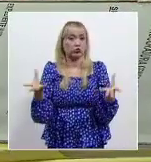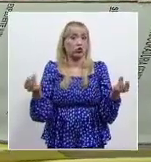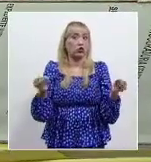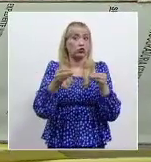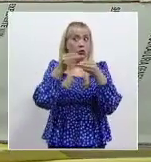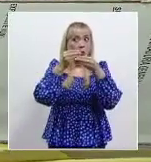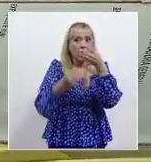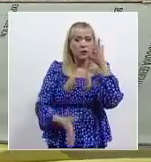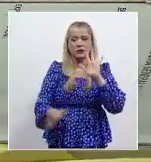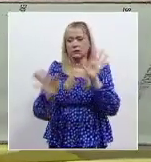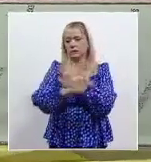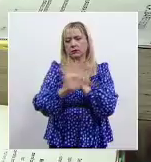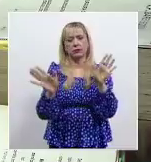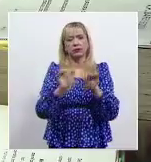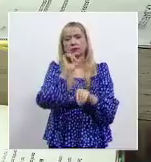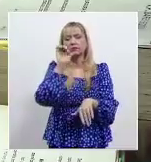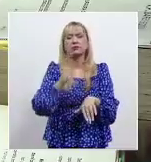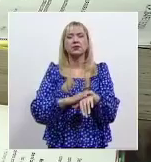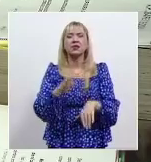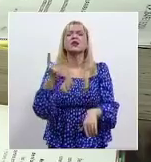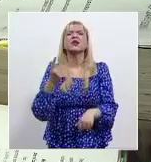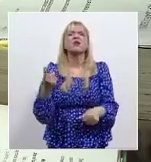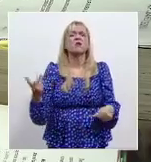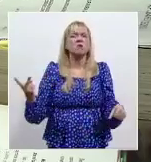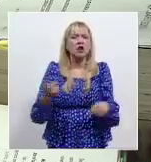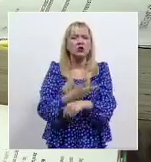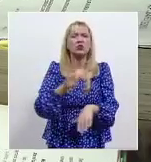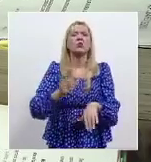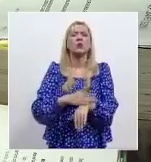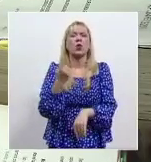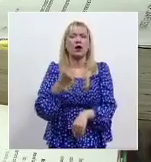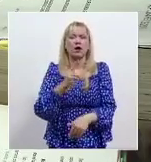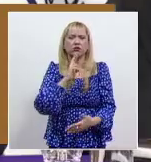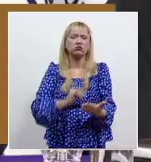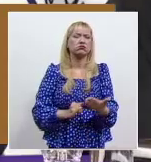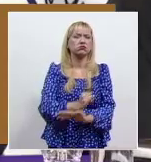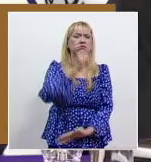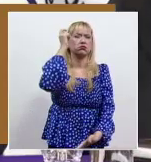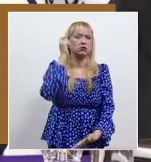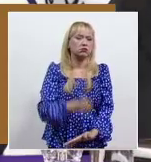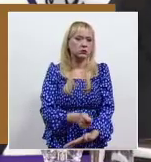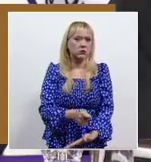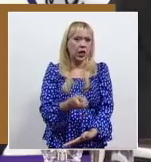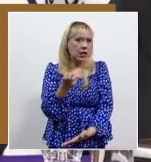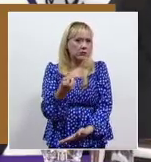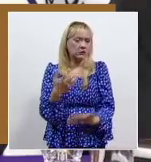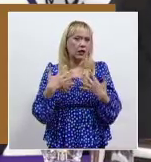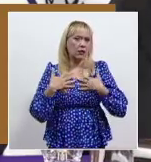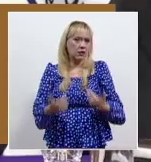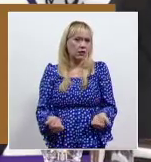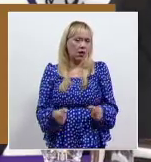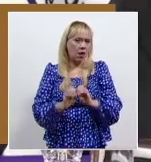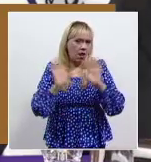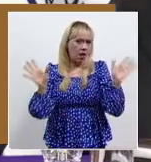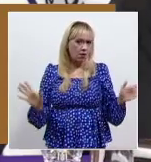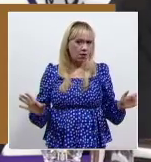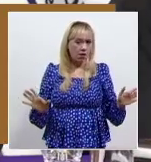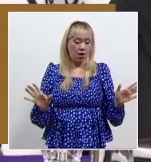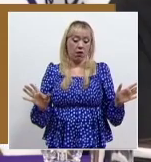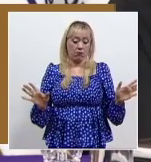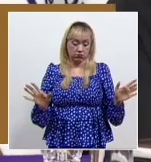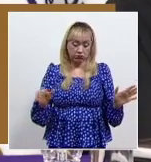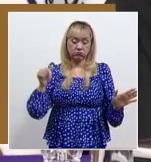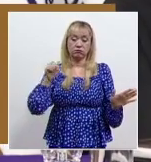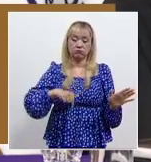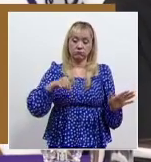que el ciudadano conozca y entienda lo que resuelven los órganos jurisdiccionales. Además, el Tribunal Electoral ha tratado de